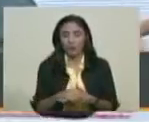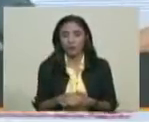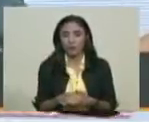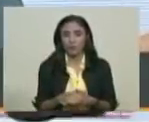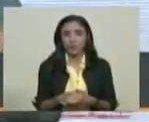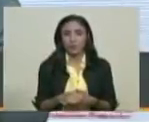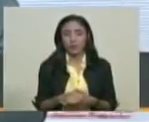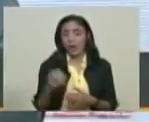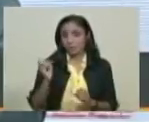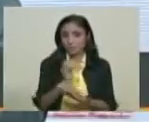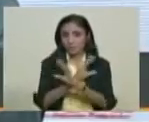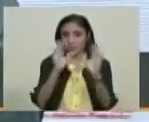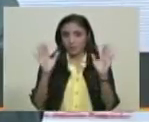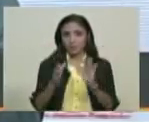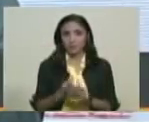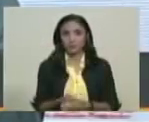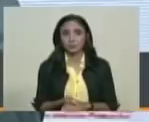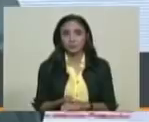¿Más claro?